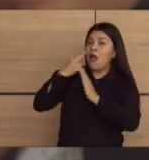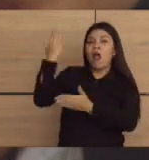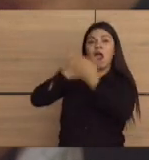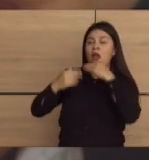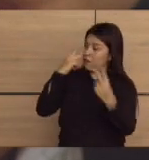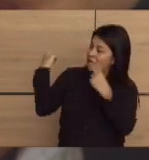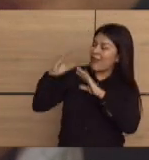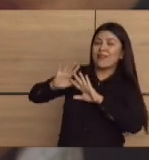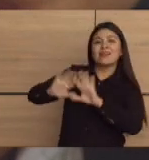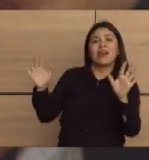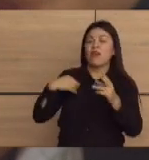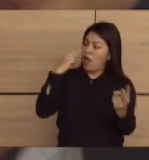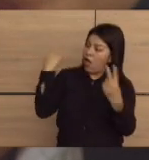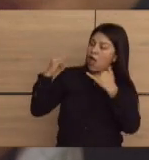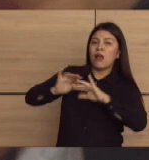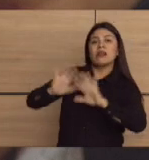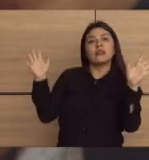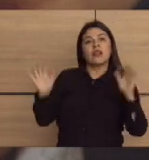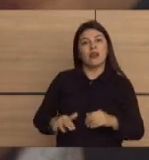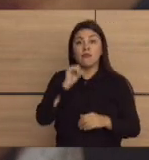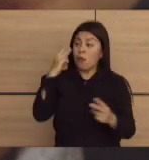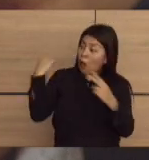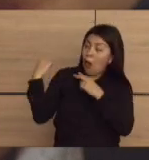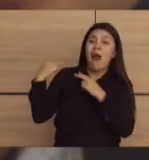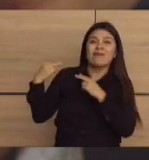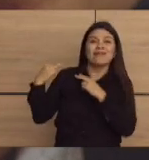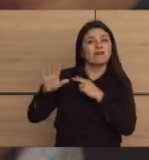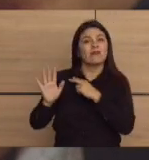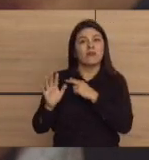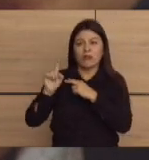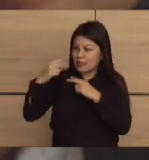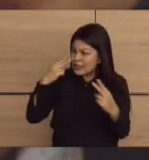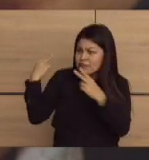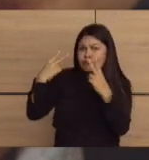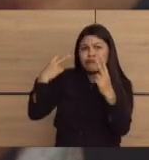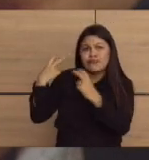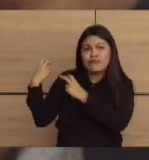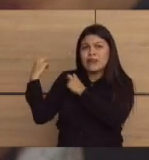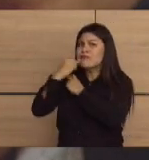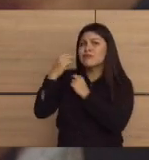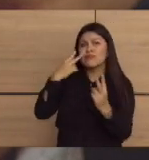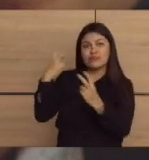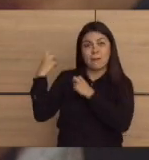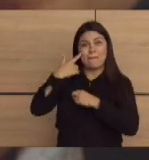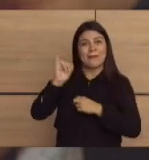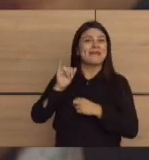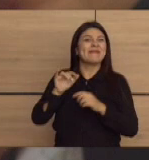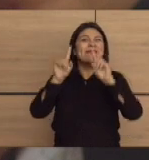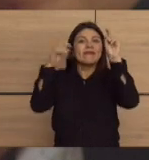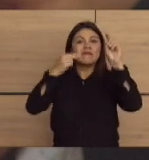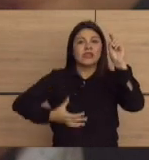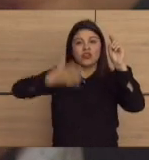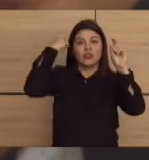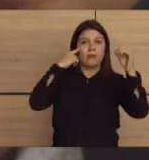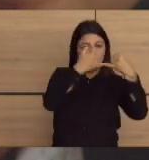en el determinismo histórico que le ha hecho daño a tantos países, porque la historia no se lee linealmente. Y